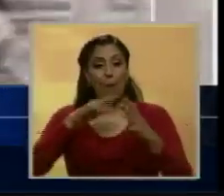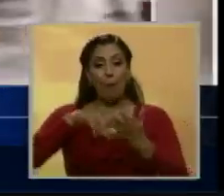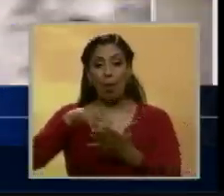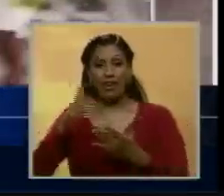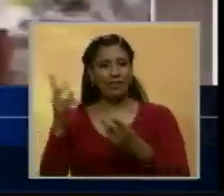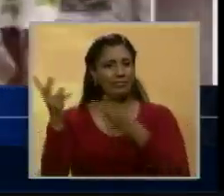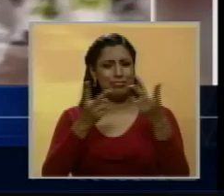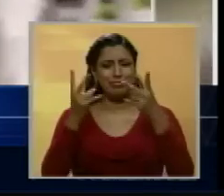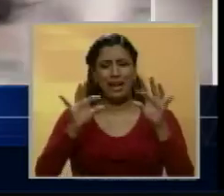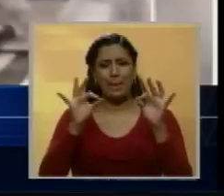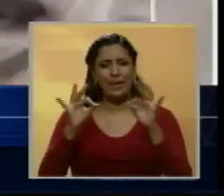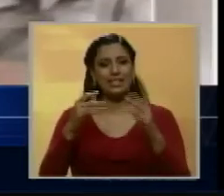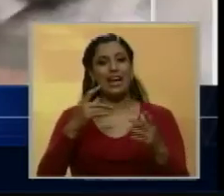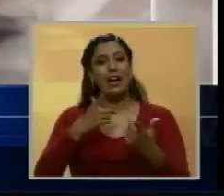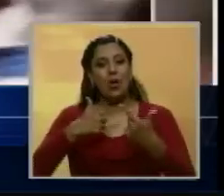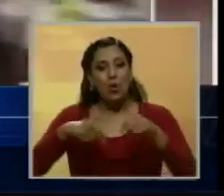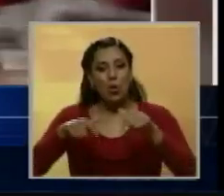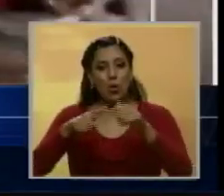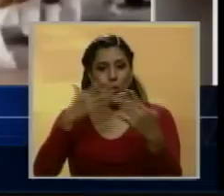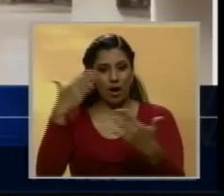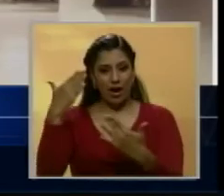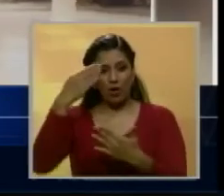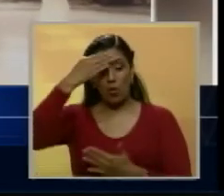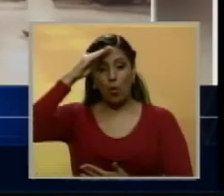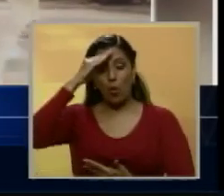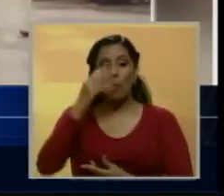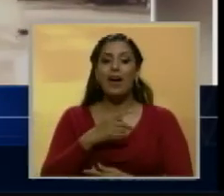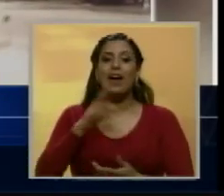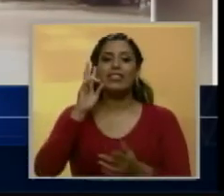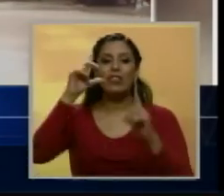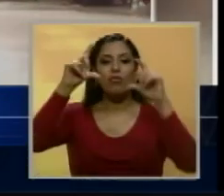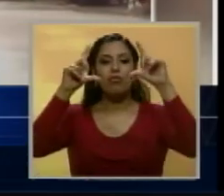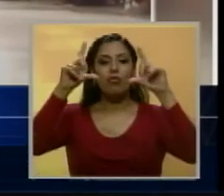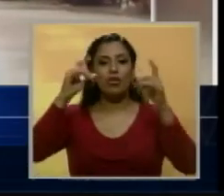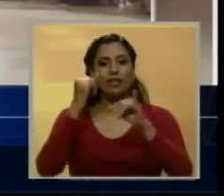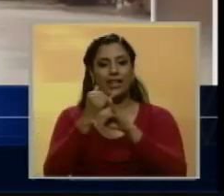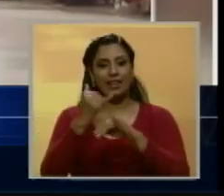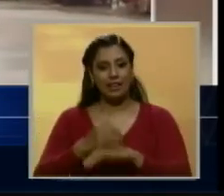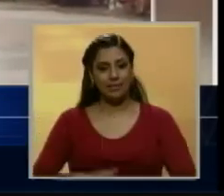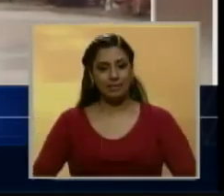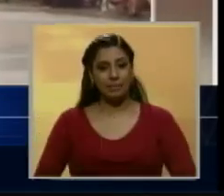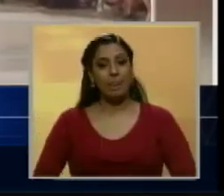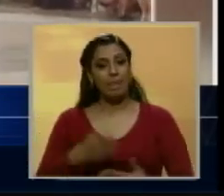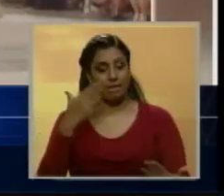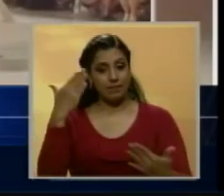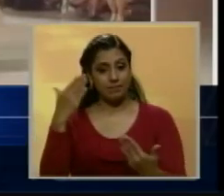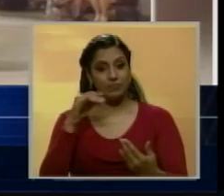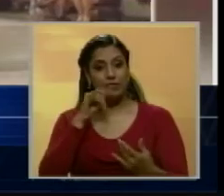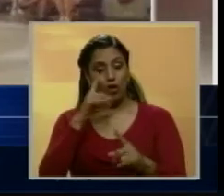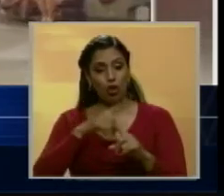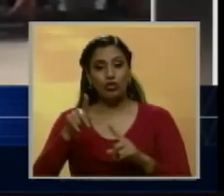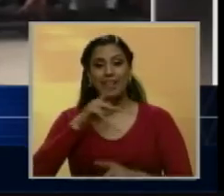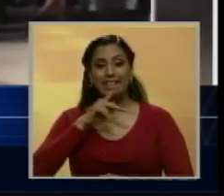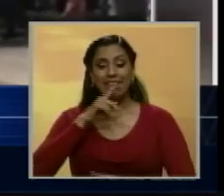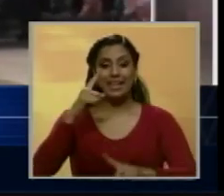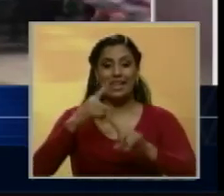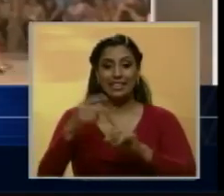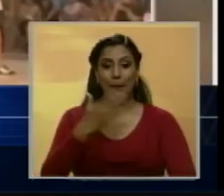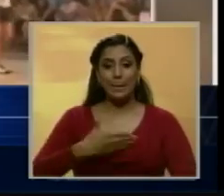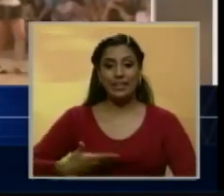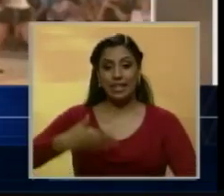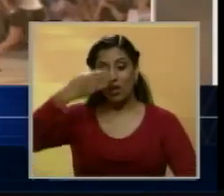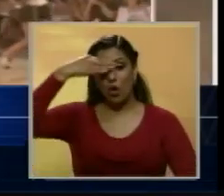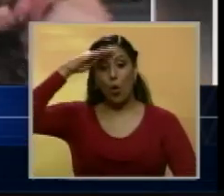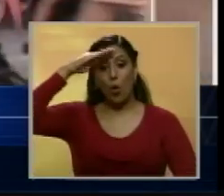modelos e invitados especiales recorrieron las calles de La Habana y subieron sus fotos en las redes sociales. Tony Castro, nieto del expresidente